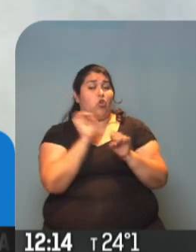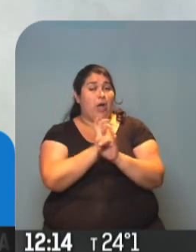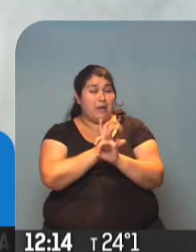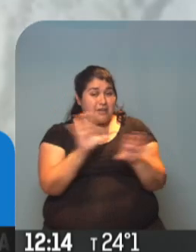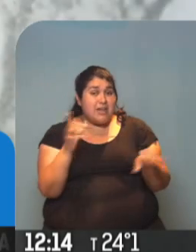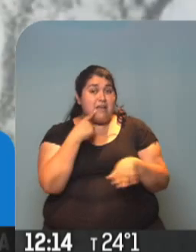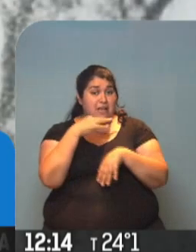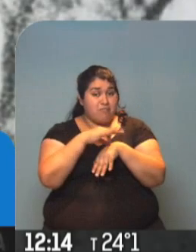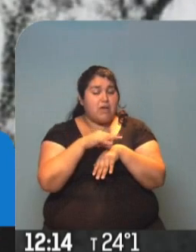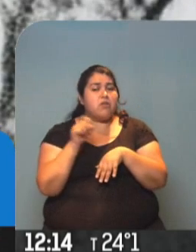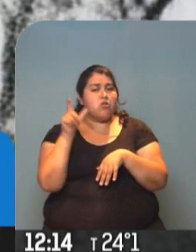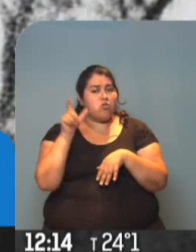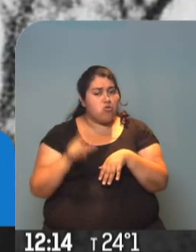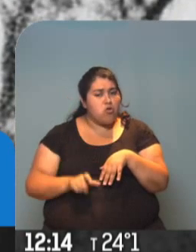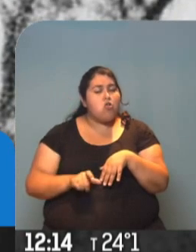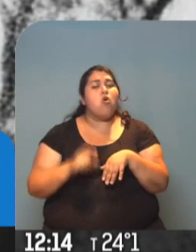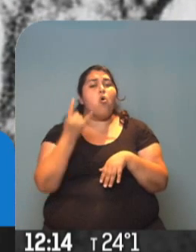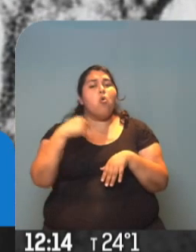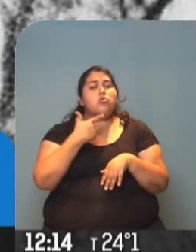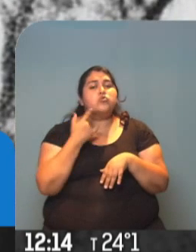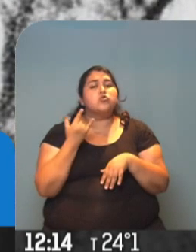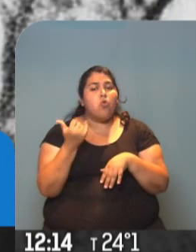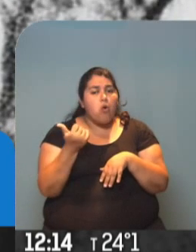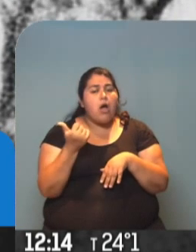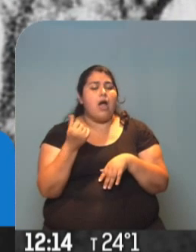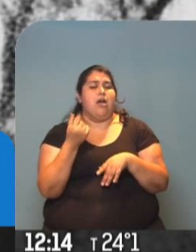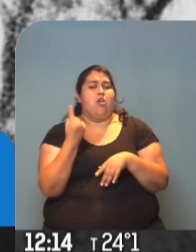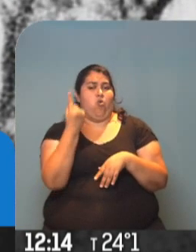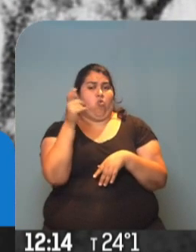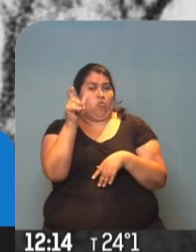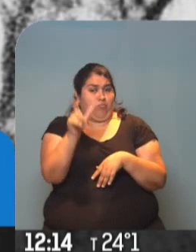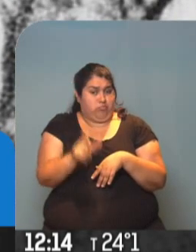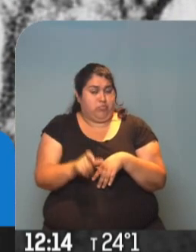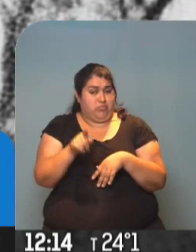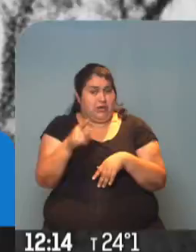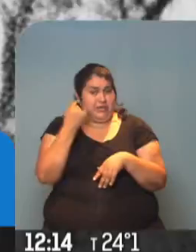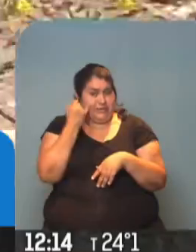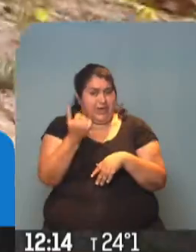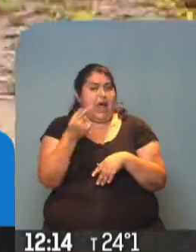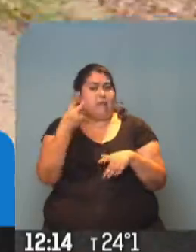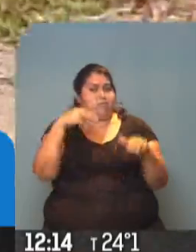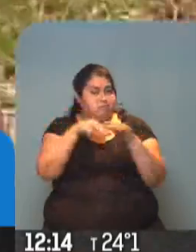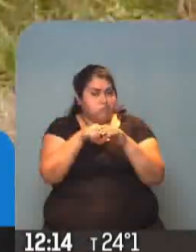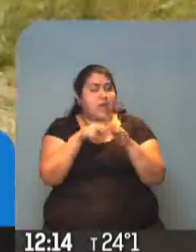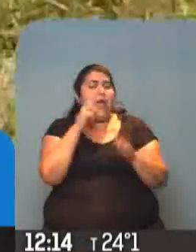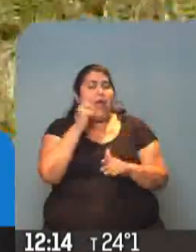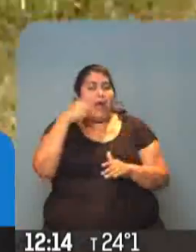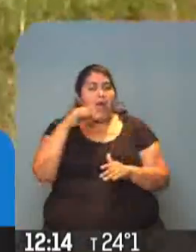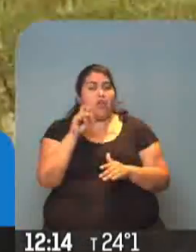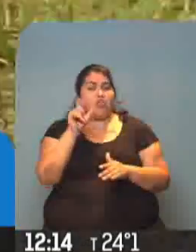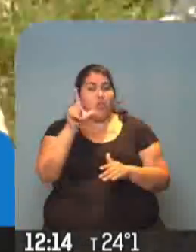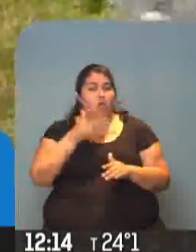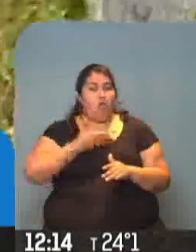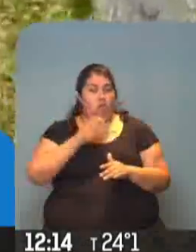Salud Provincial, Iván Unzúa. El primer caso autóctono fue confirmado en la provincia y corresponde a un hombre internado en el Hospital Gandulfo de Lomas de